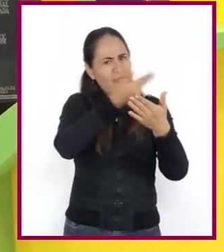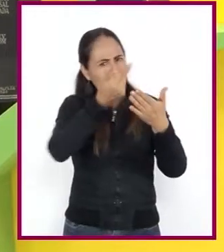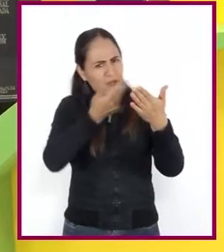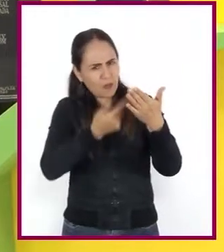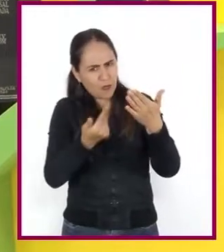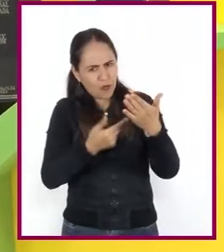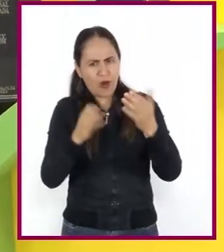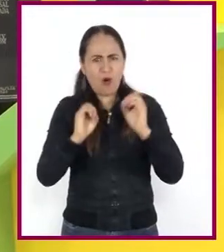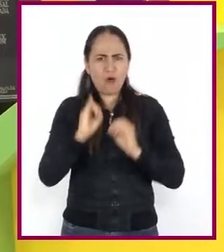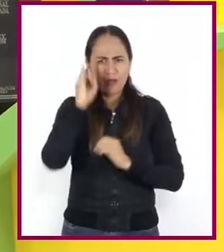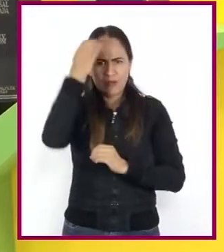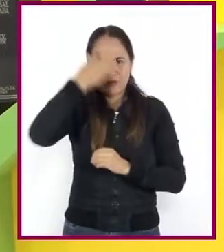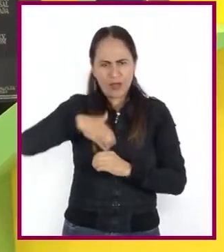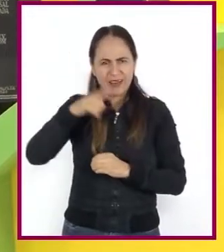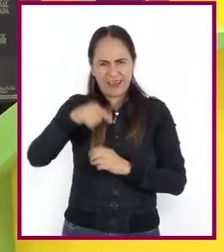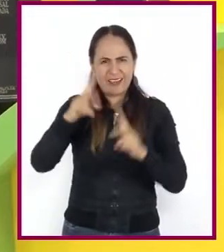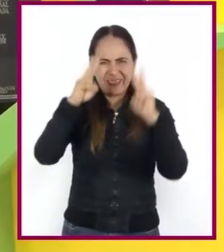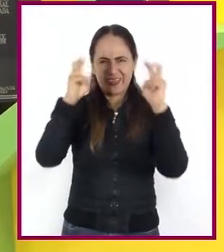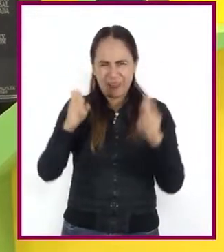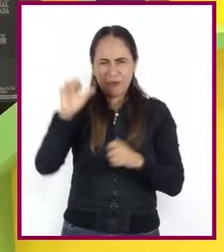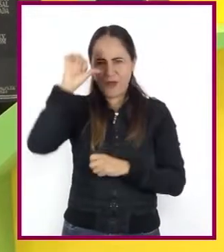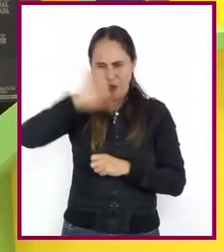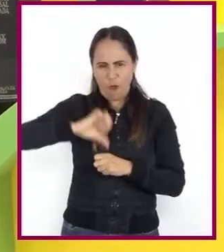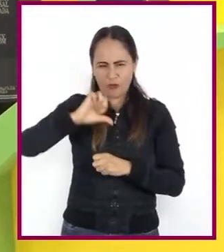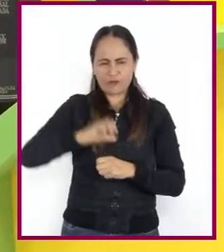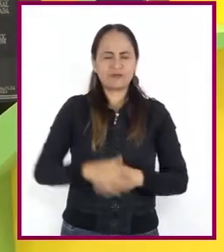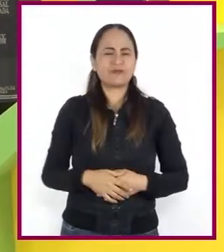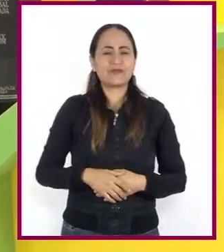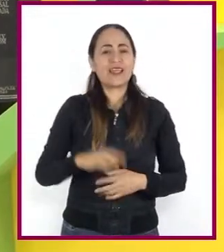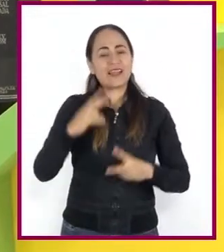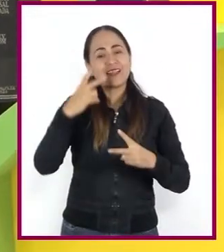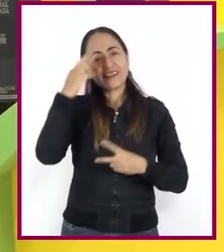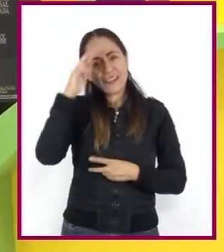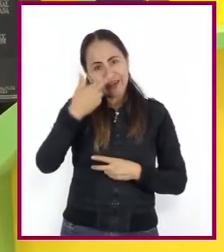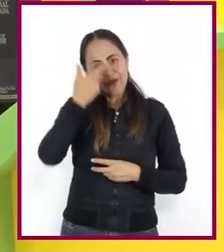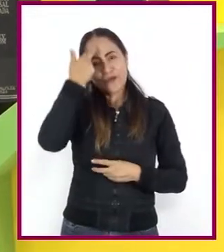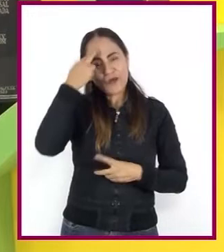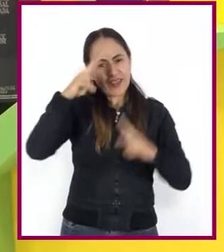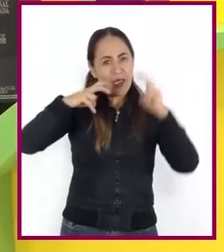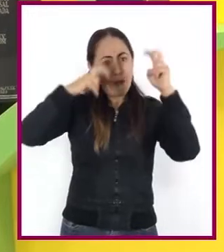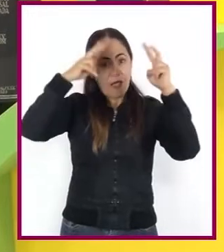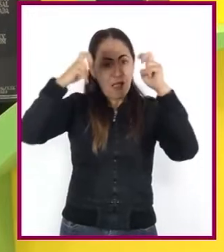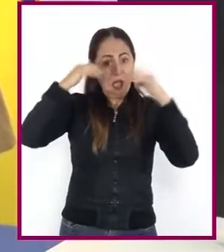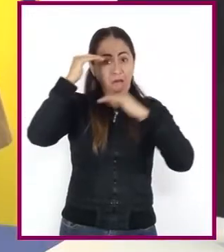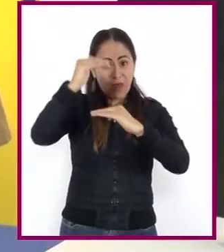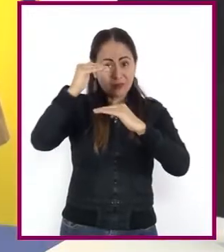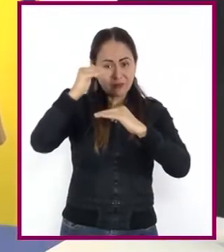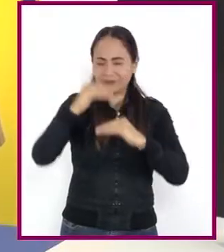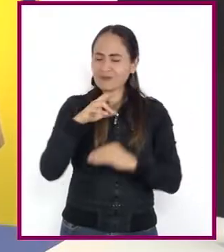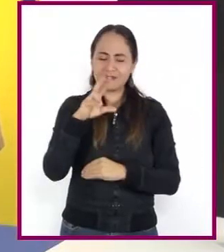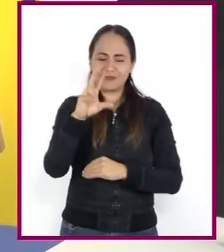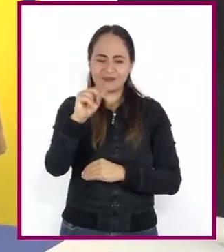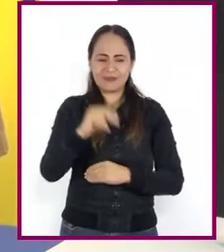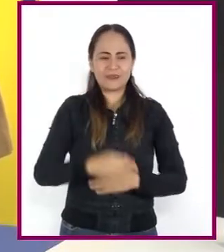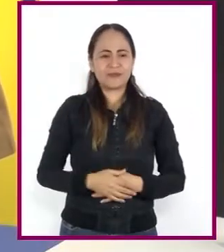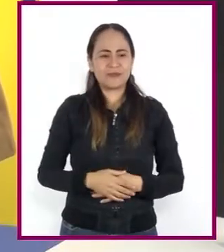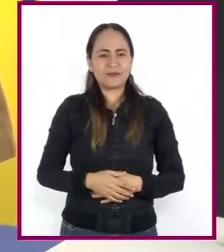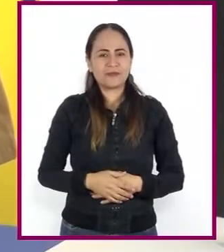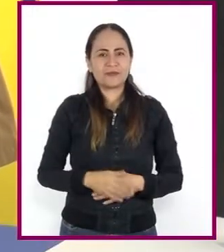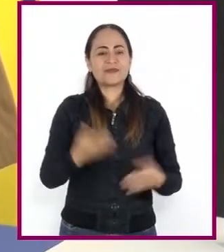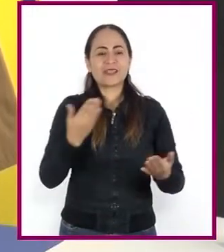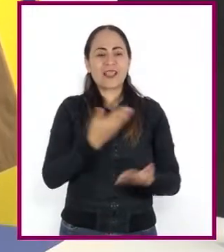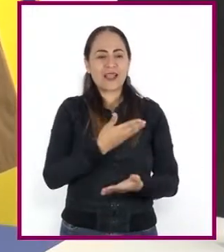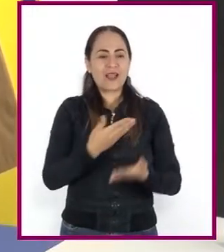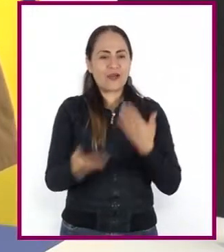peguen imágenes alusivas al tema. Recuerden que la imaginación no tiene límites. Ahora